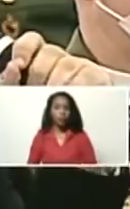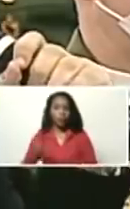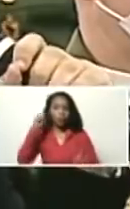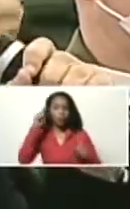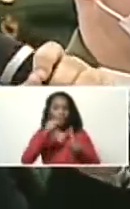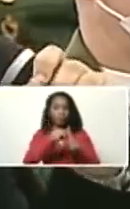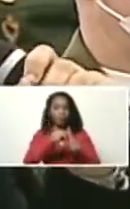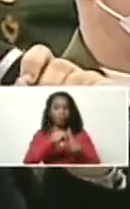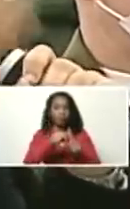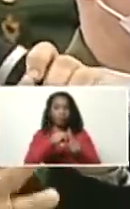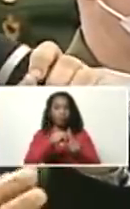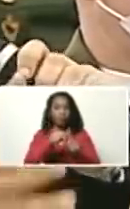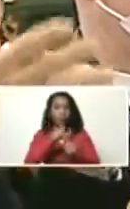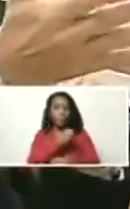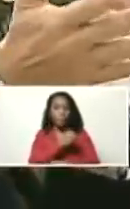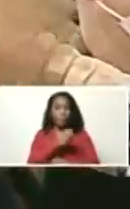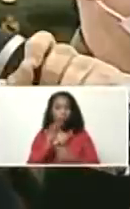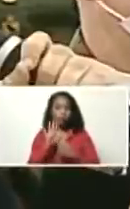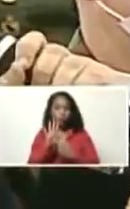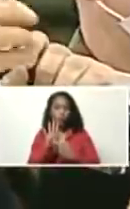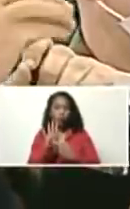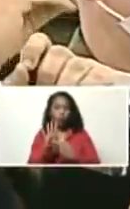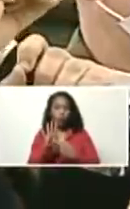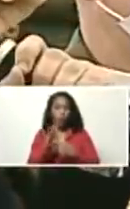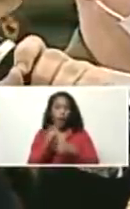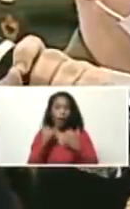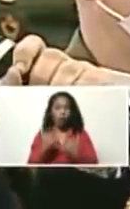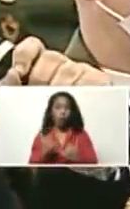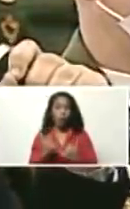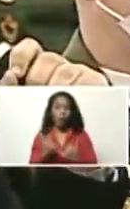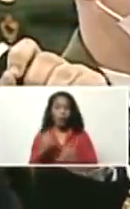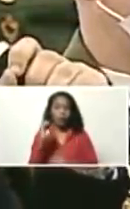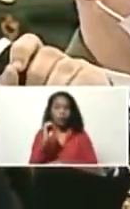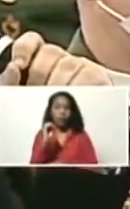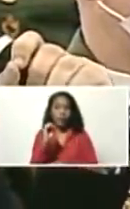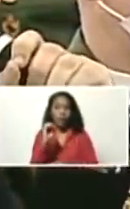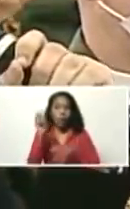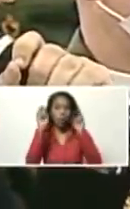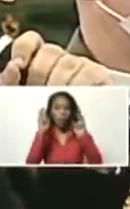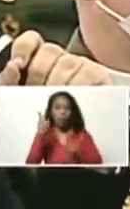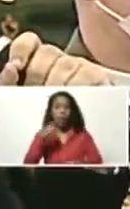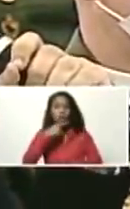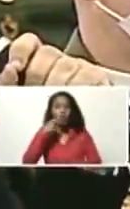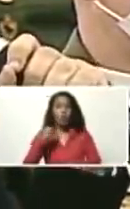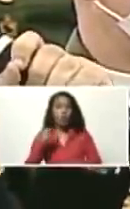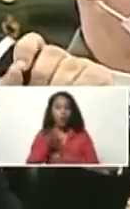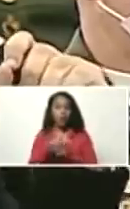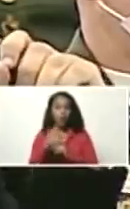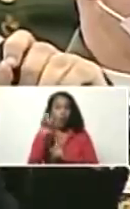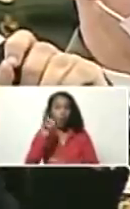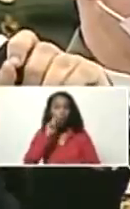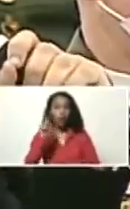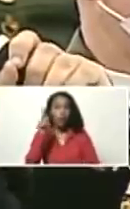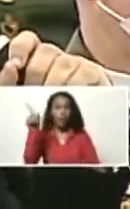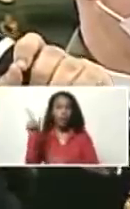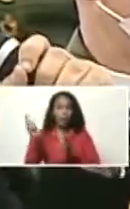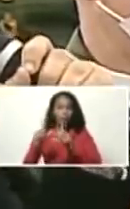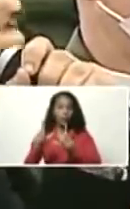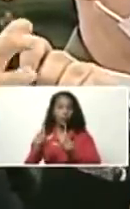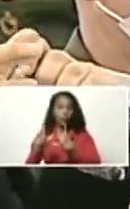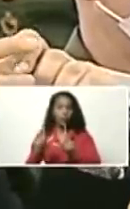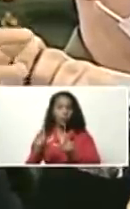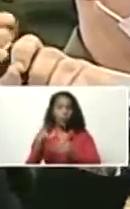objetivos, a los blancos contemporáneo. En este caso, por ejemplo, cero versión rusa de la situación en Ucrania en pantalla. Y